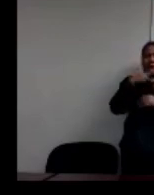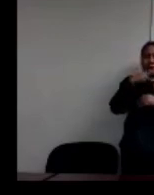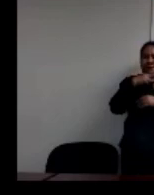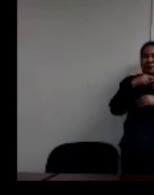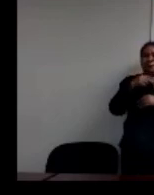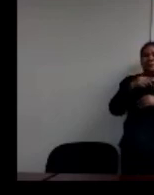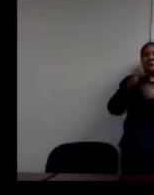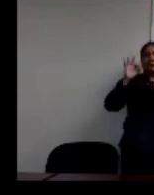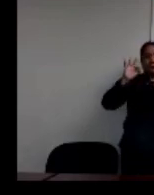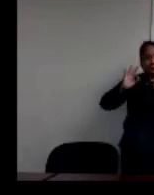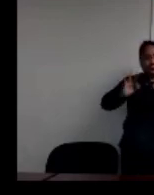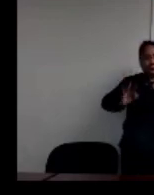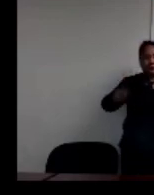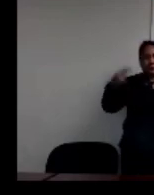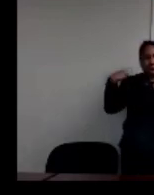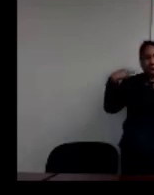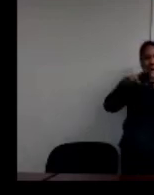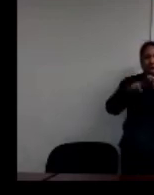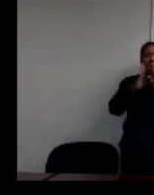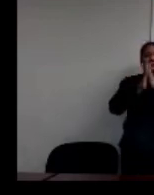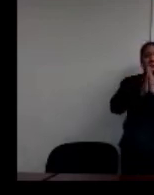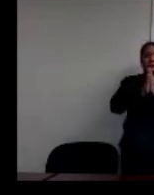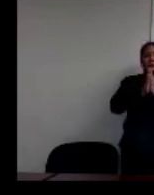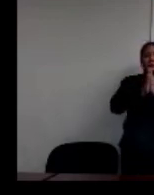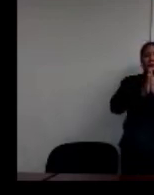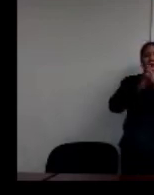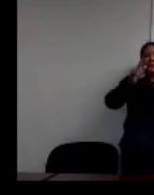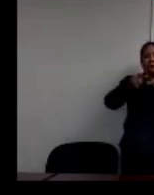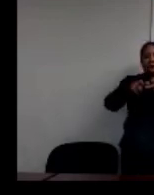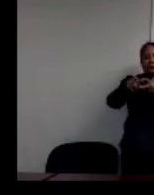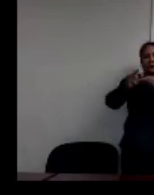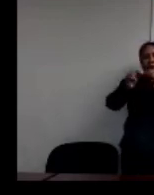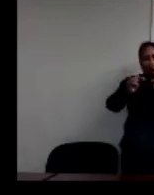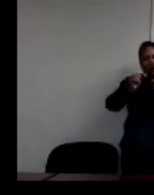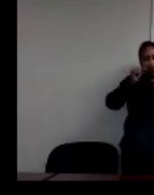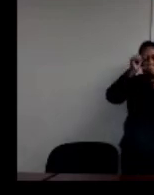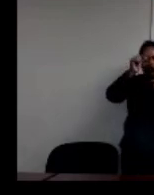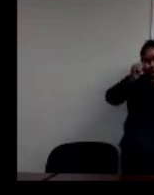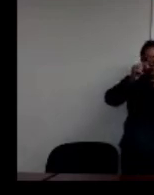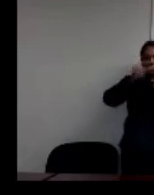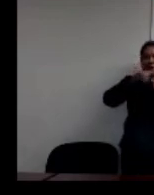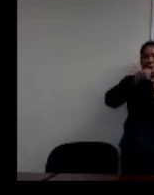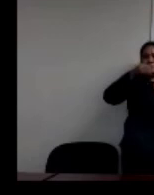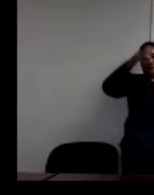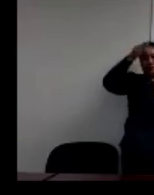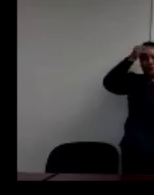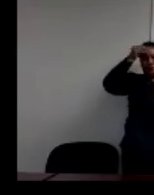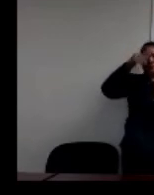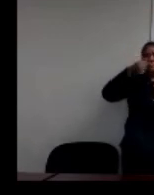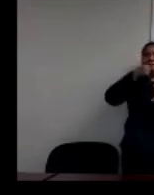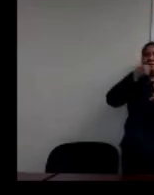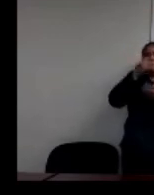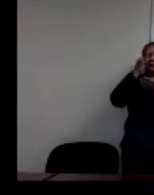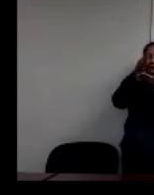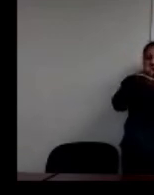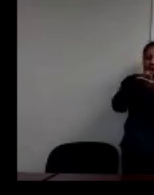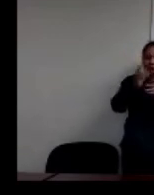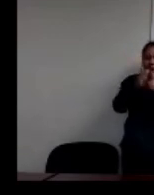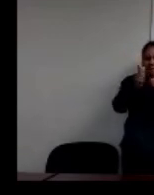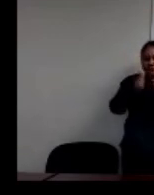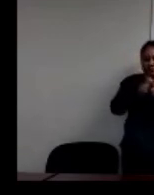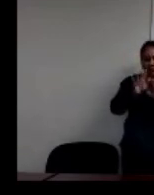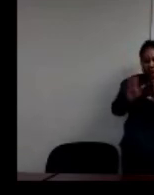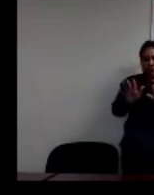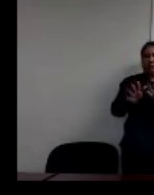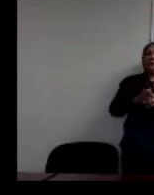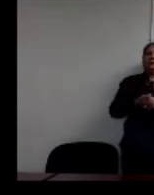haciendo básicamente los planes e irnos organizando poco a poco hasta que el objetivo en general del grupo